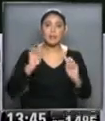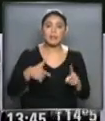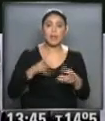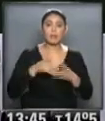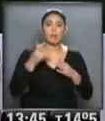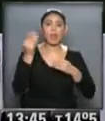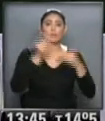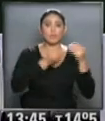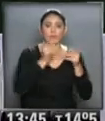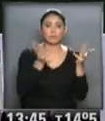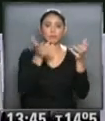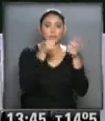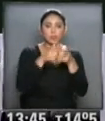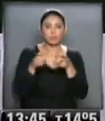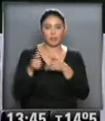producción,